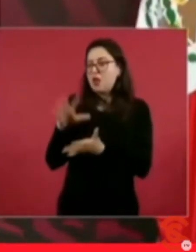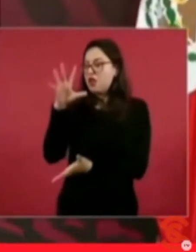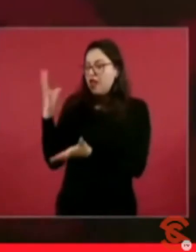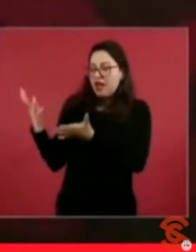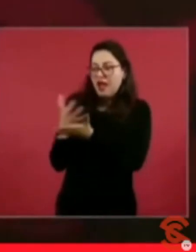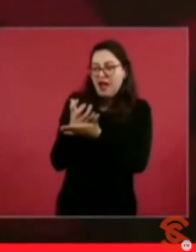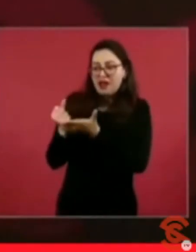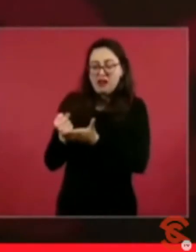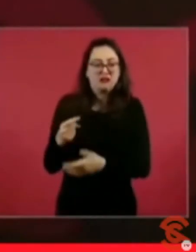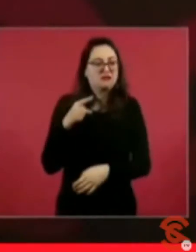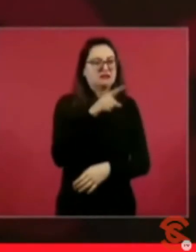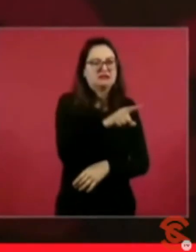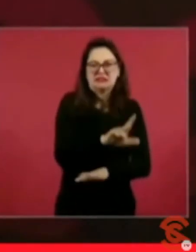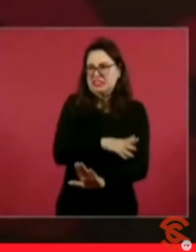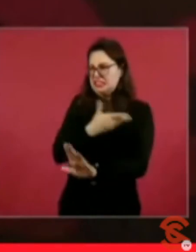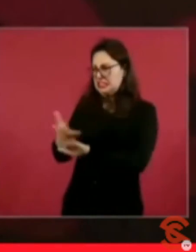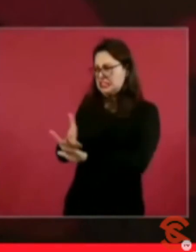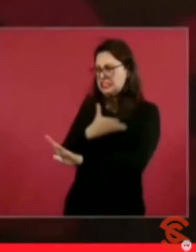es injerencismo.